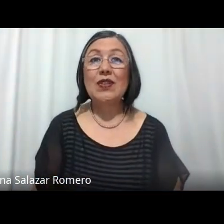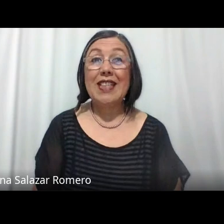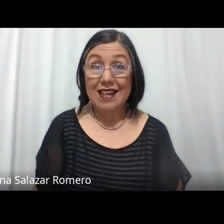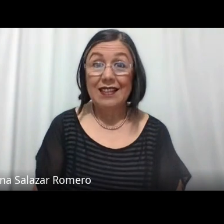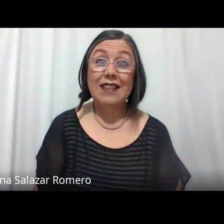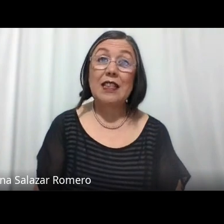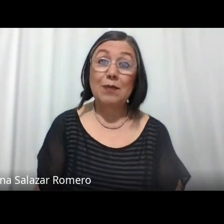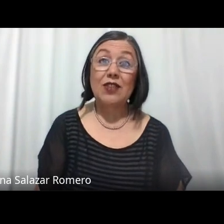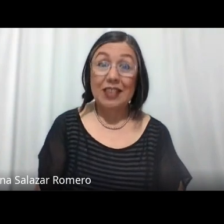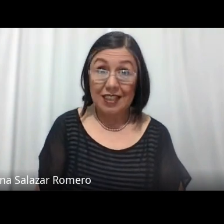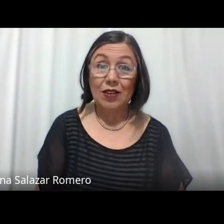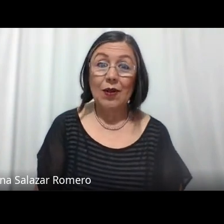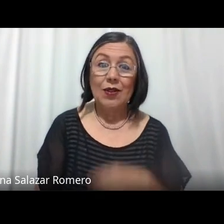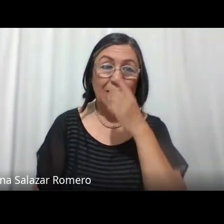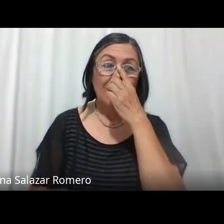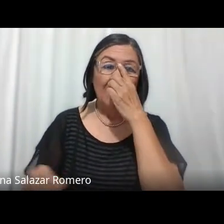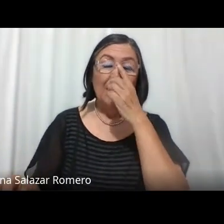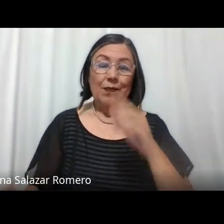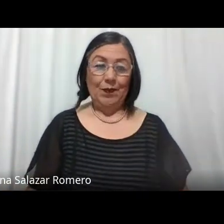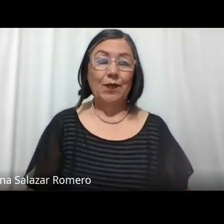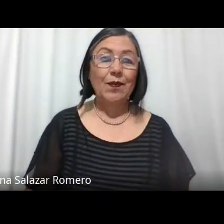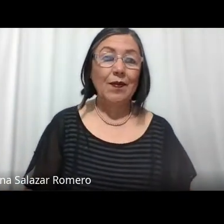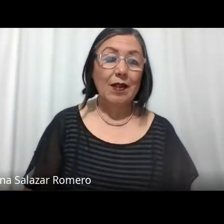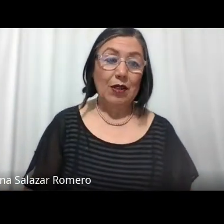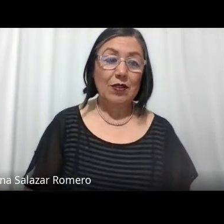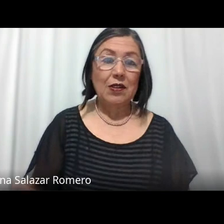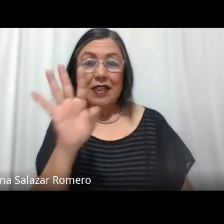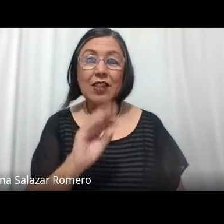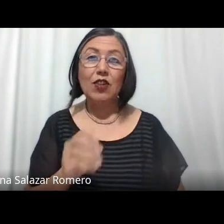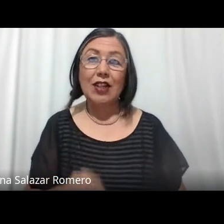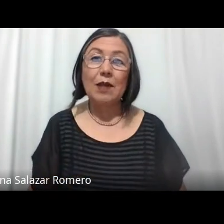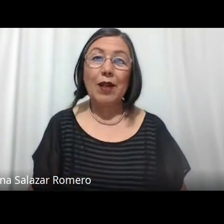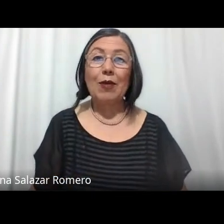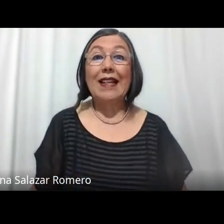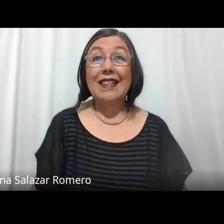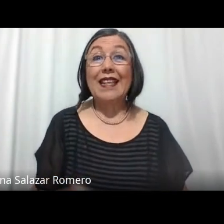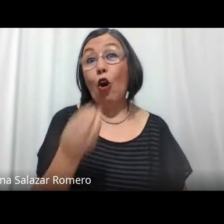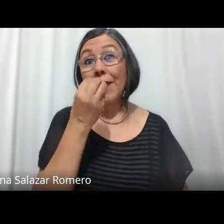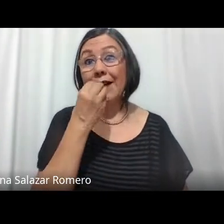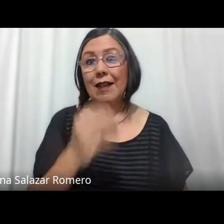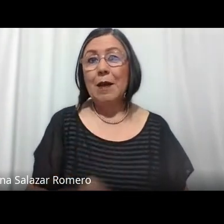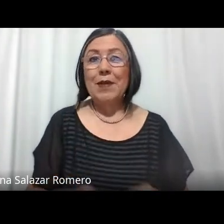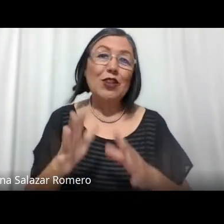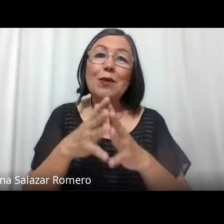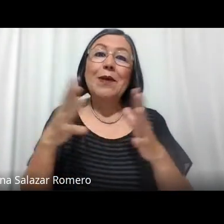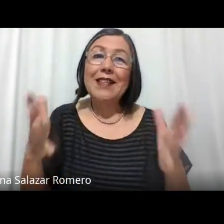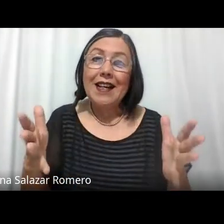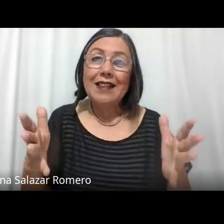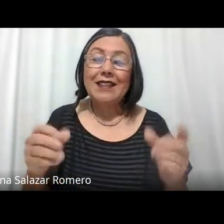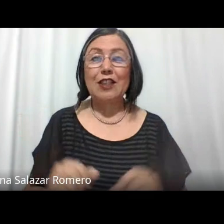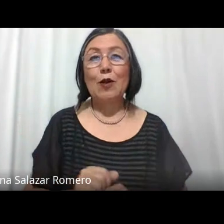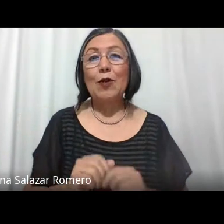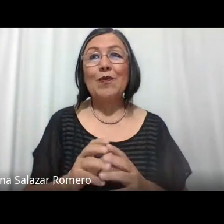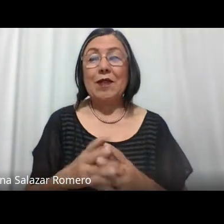espacio señante, del espacio signito, ¿sí? Bueno, entonces ya vieron ahorita, por ejemplo, la seña comer. Pero esto va a